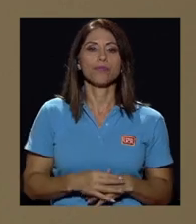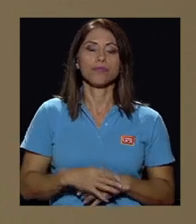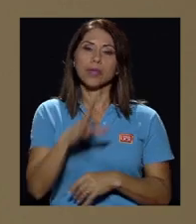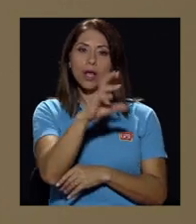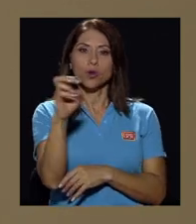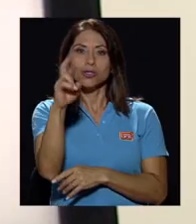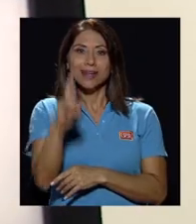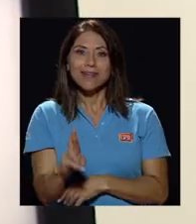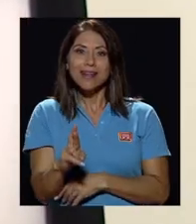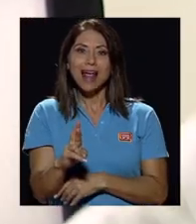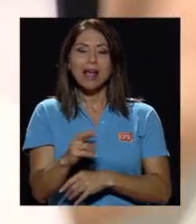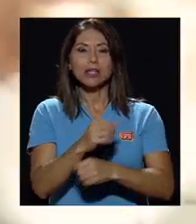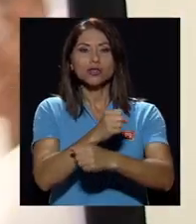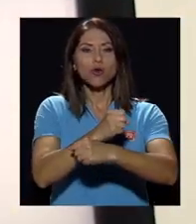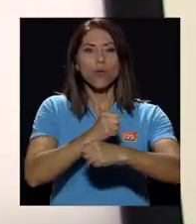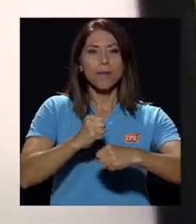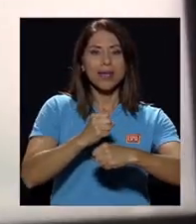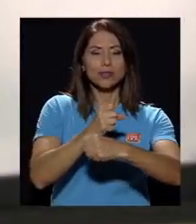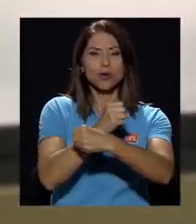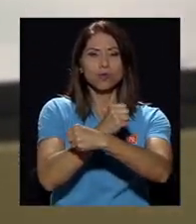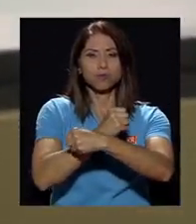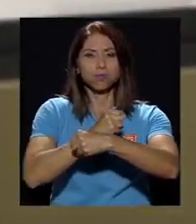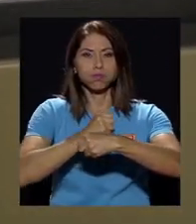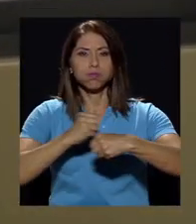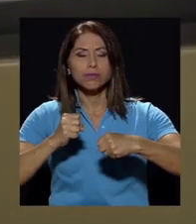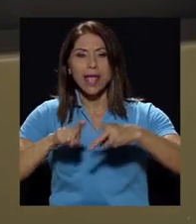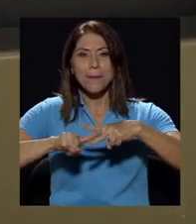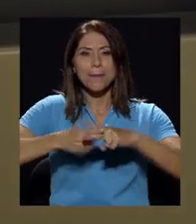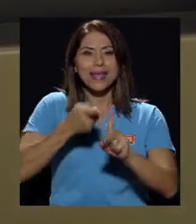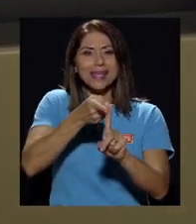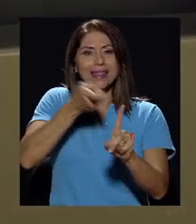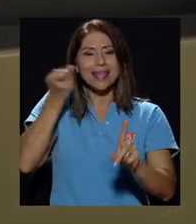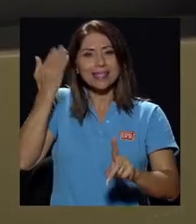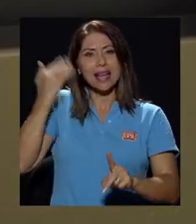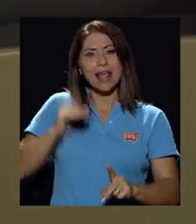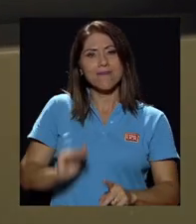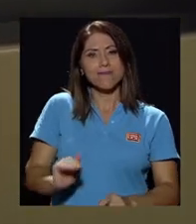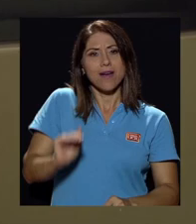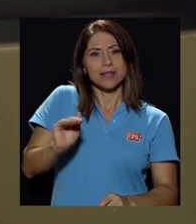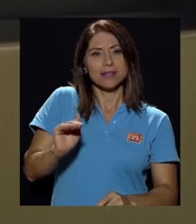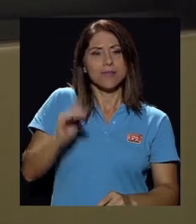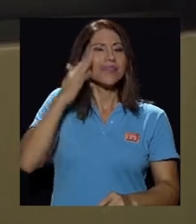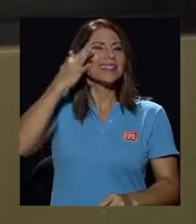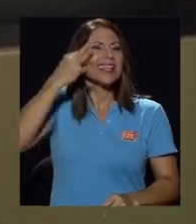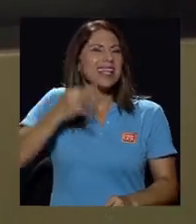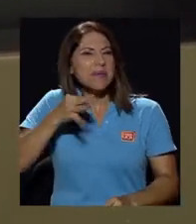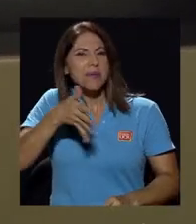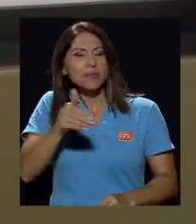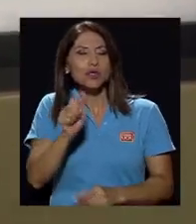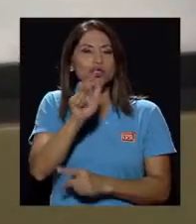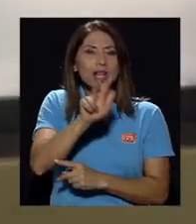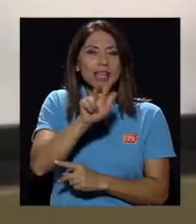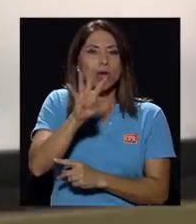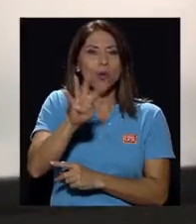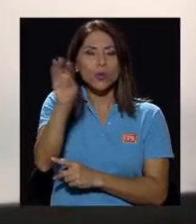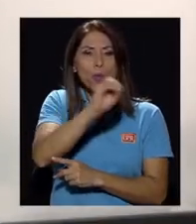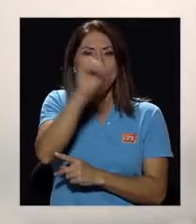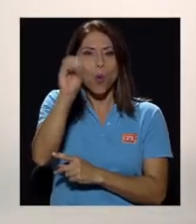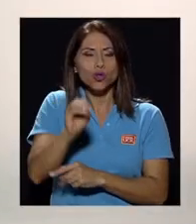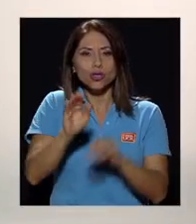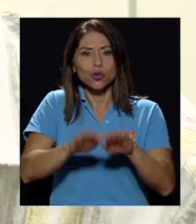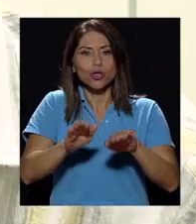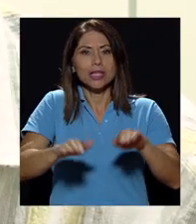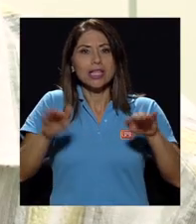En Costa Rica, el sobrepeso y la obesidad empiezan desde la infancia. Se calcula que al menos 34% de los